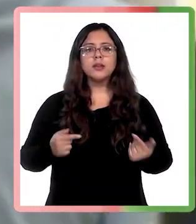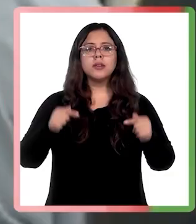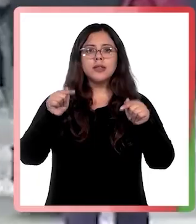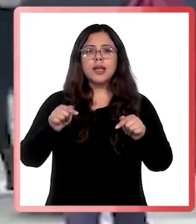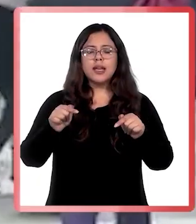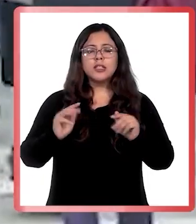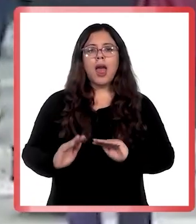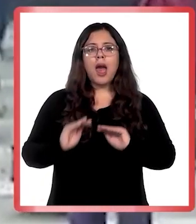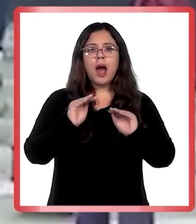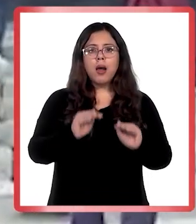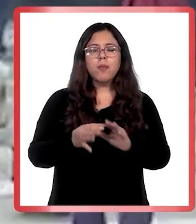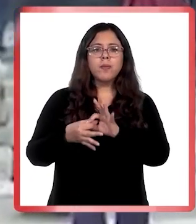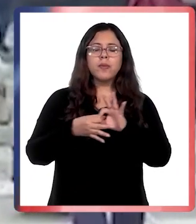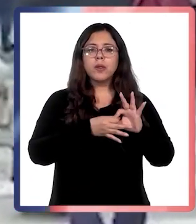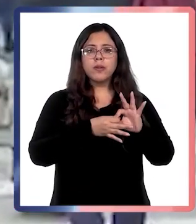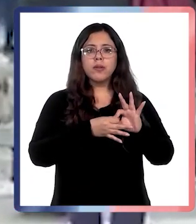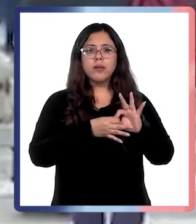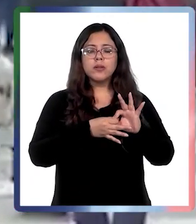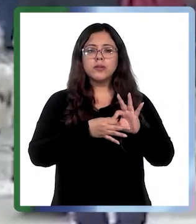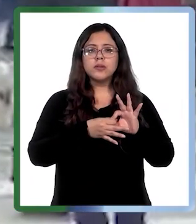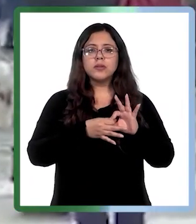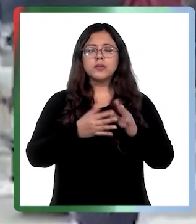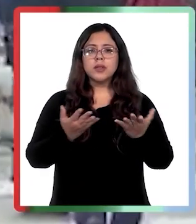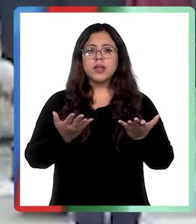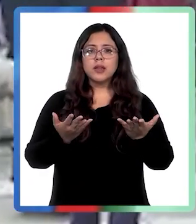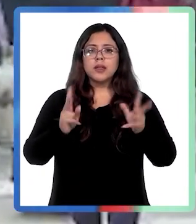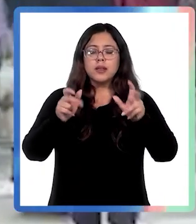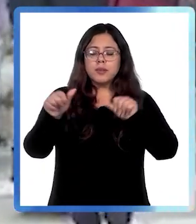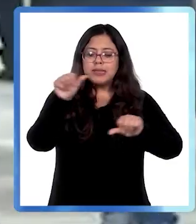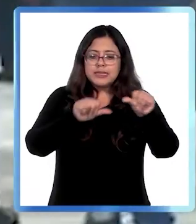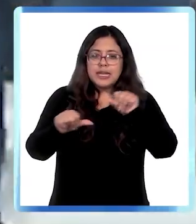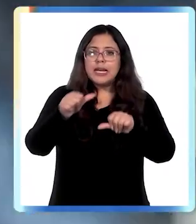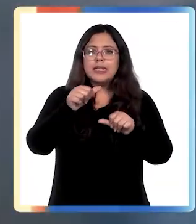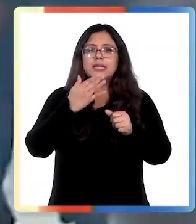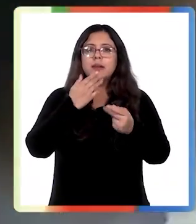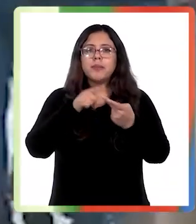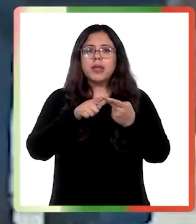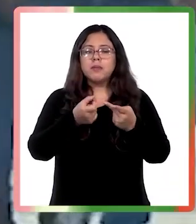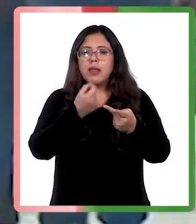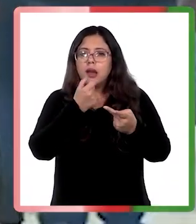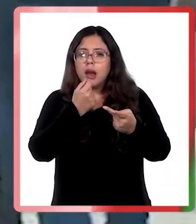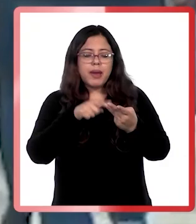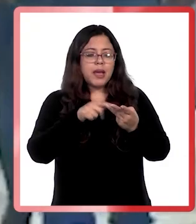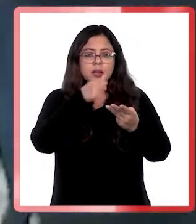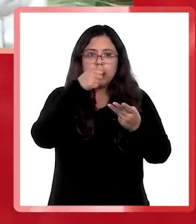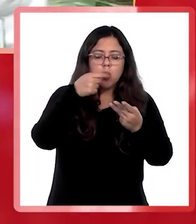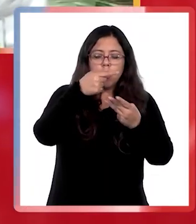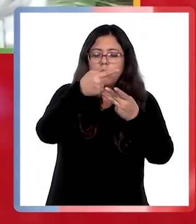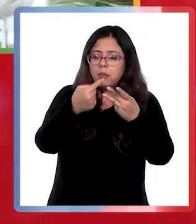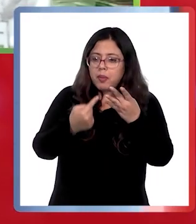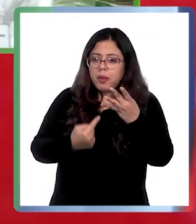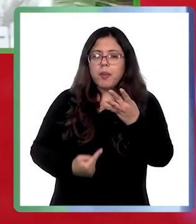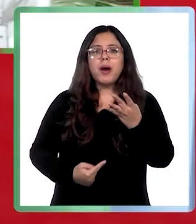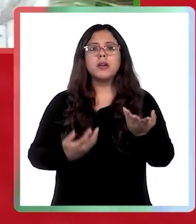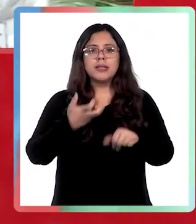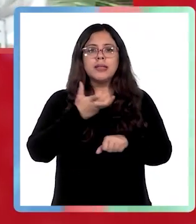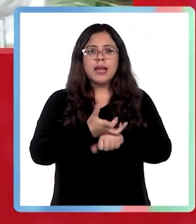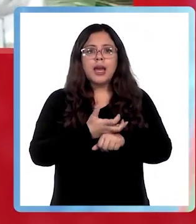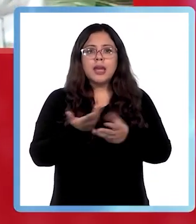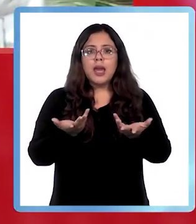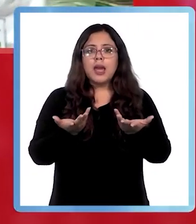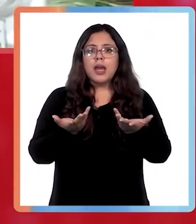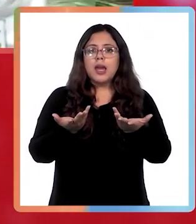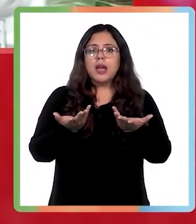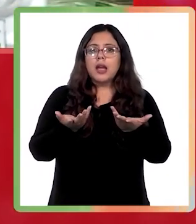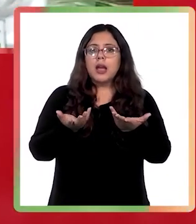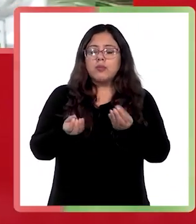porque la ciencia, las drogas que aparecen y todos los medicamentos y cosas crecen más rápido que lo